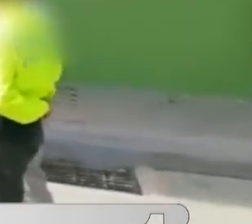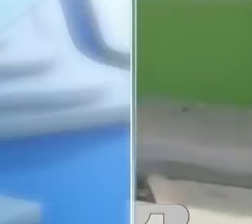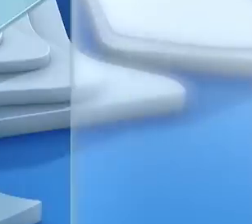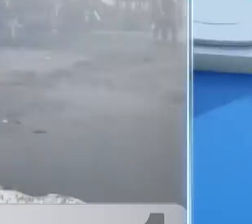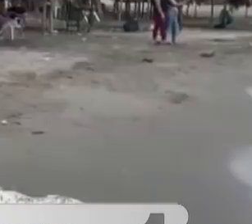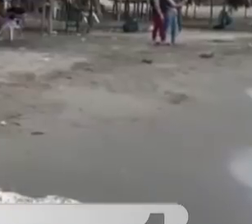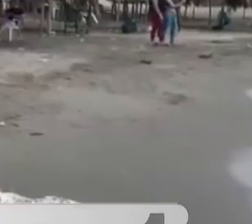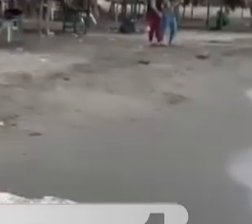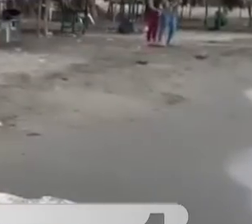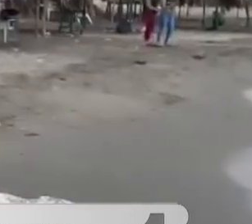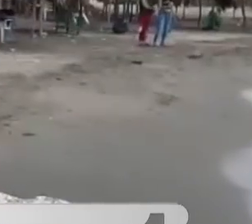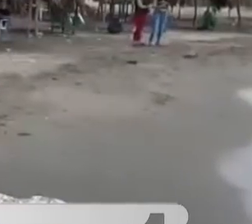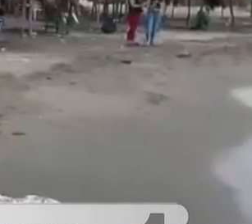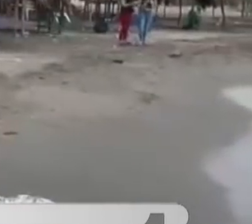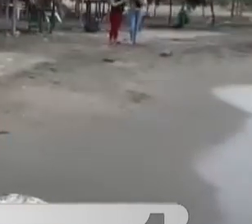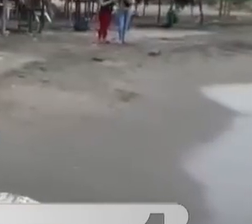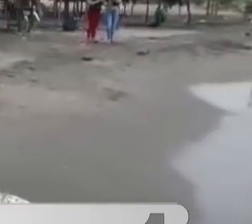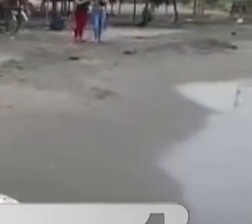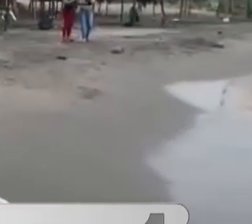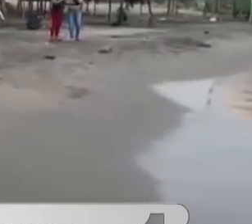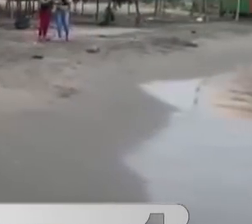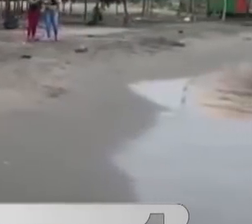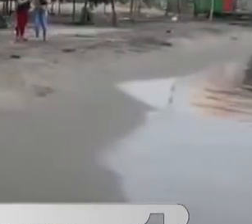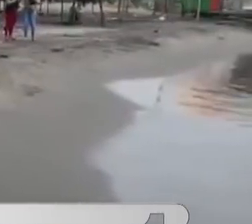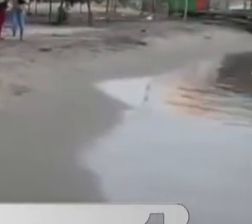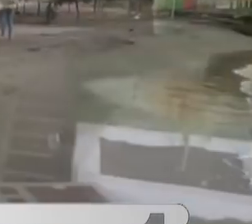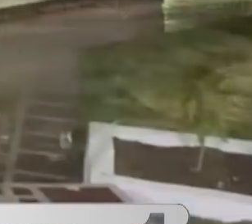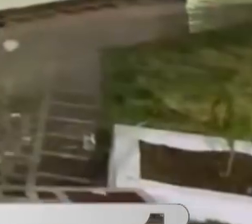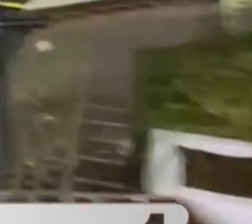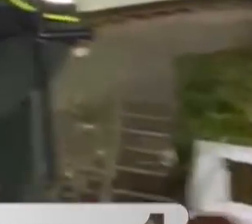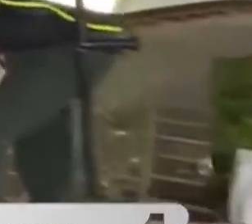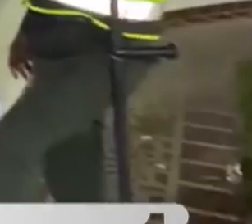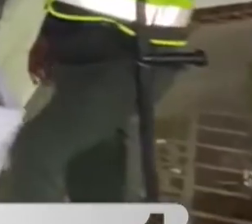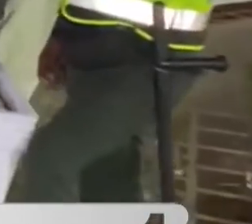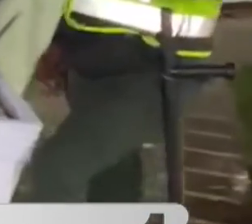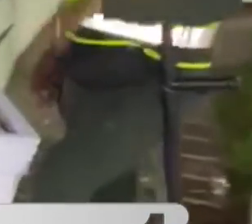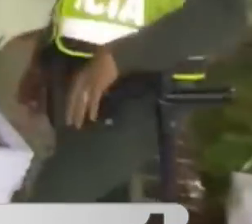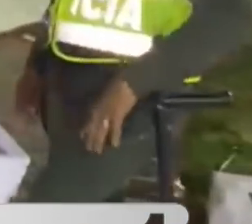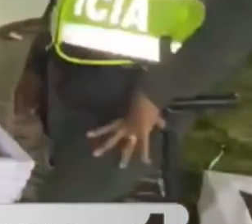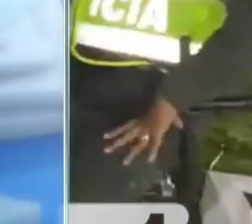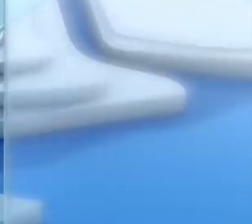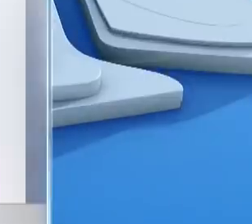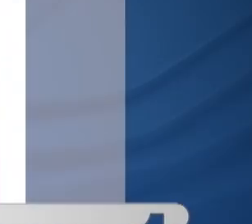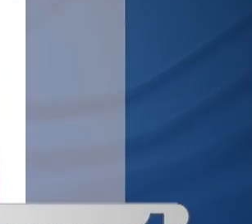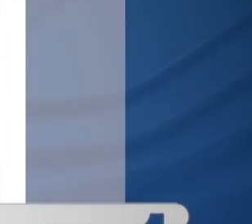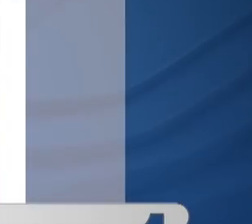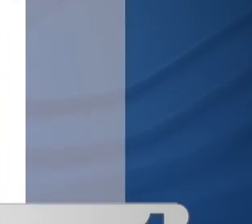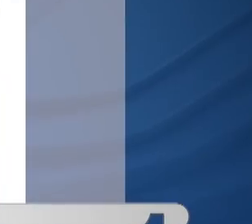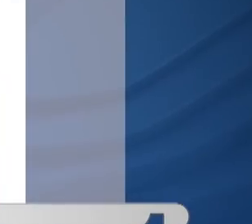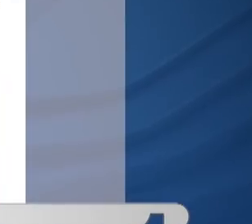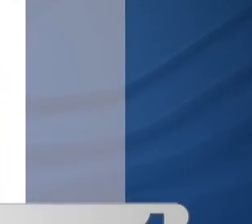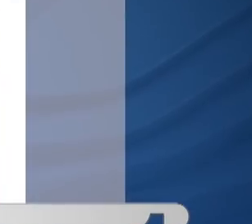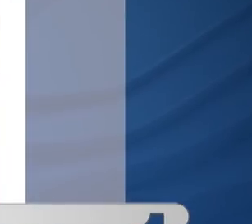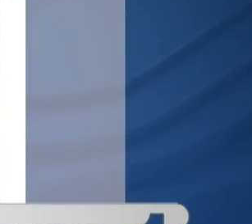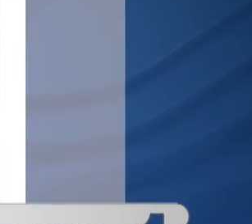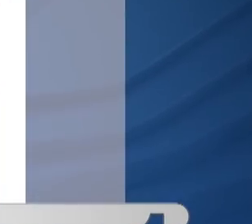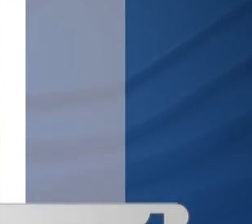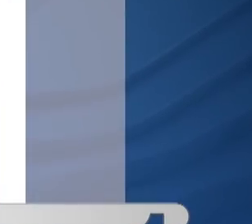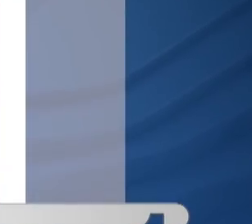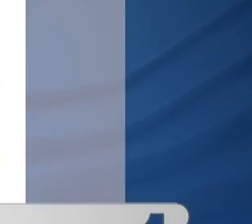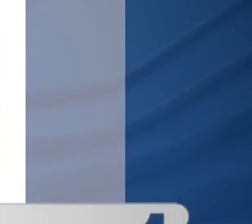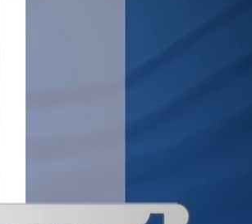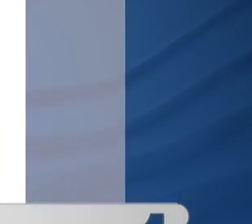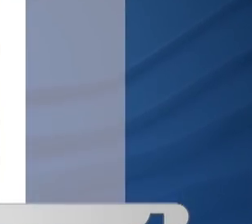años. Cierran tres playas de Puerto Colombia y apagan dos COVID fiesta. Abatido delincuente